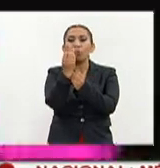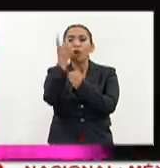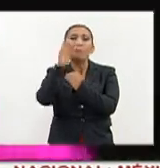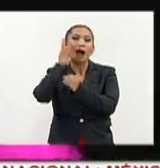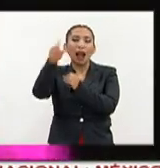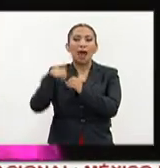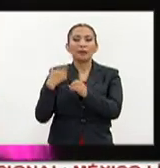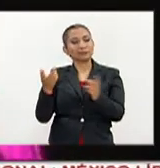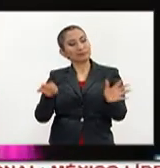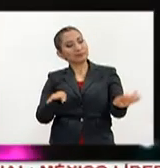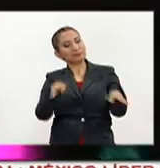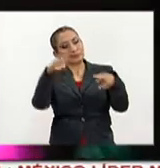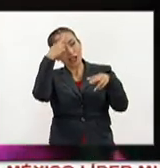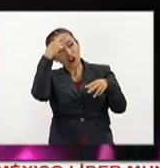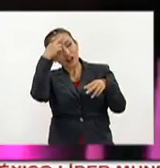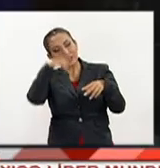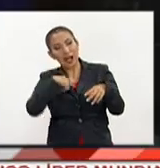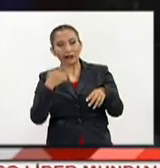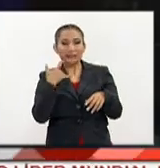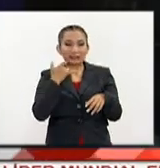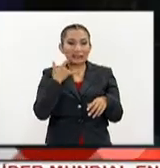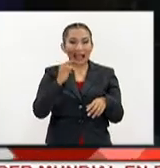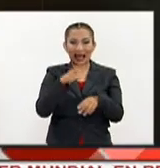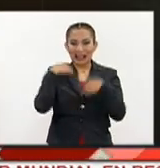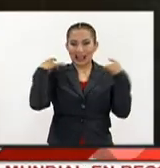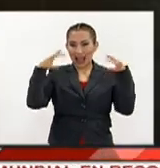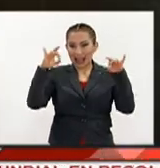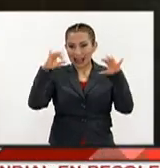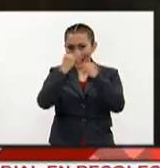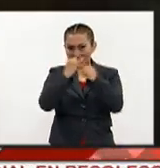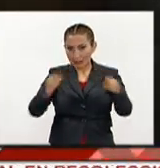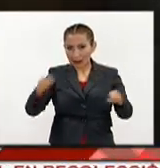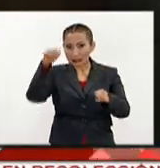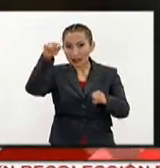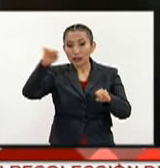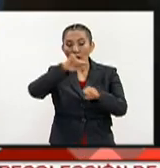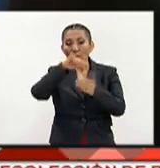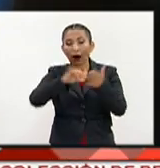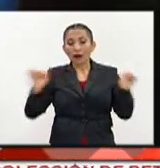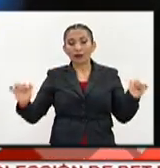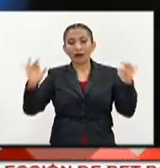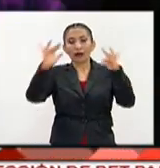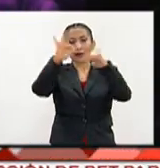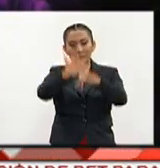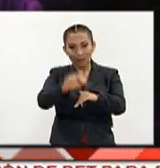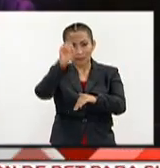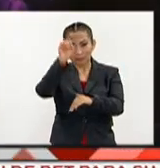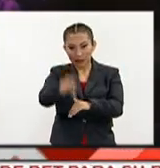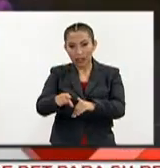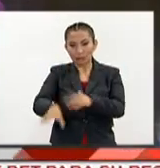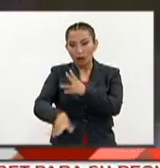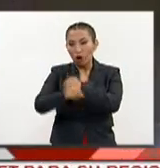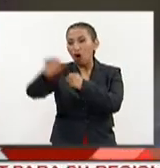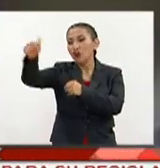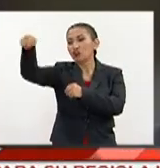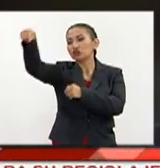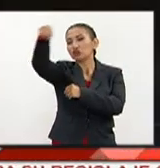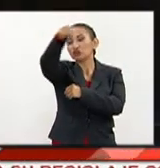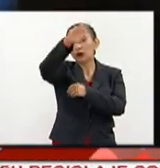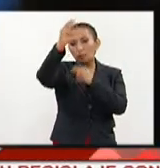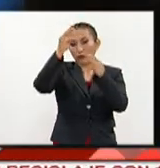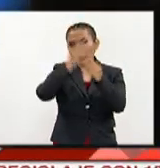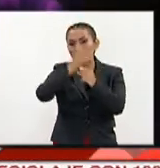de la Lucha contra el Cáncer de Mama. Uno de ellos, el Ángel de la Independencia, el lugar que sirvió como sede para encabezar este evento que se suma a otros a nivel